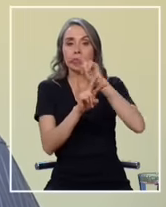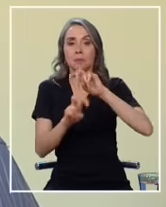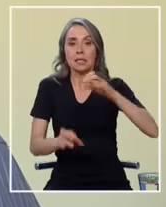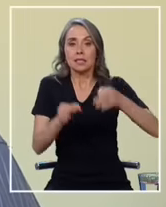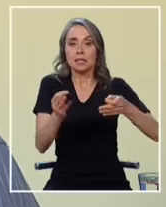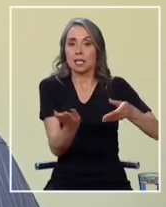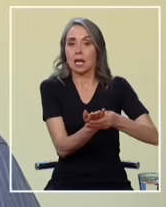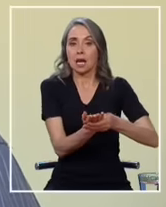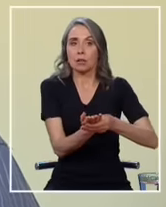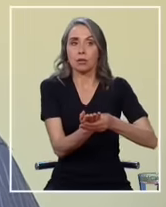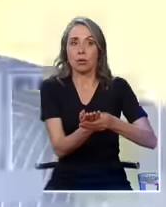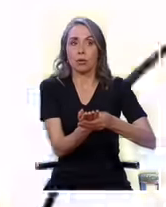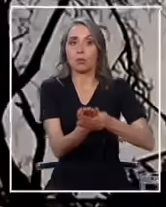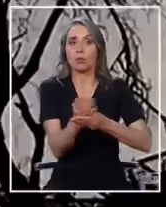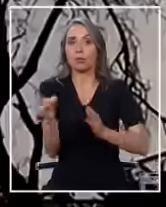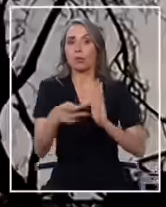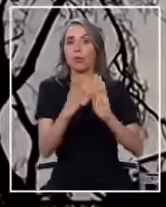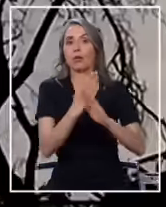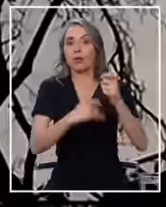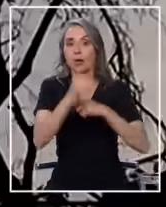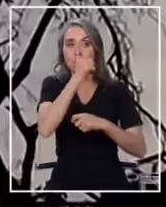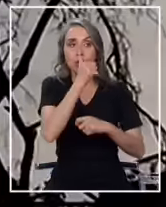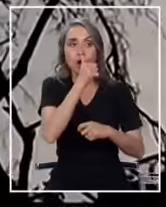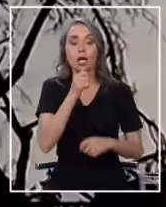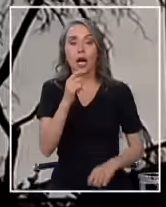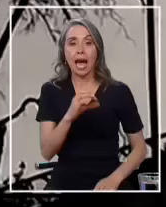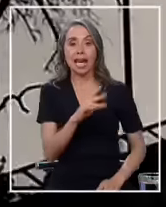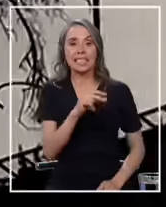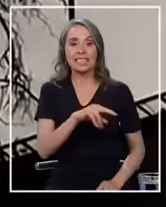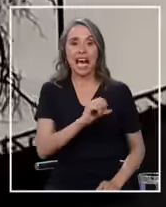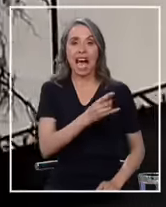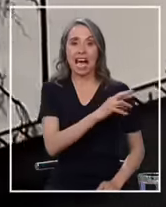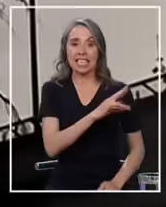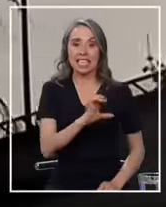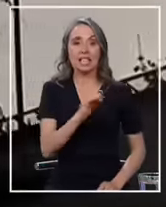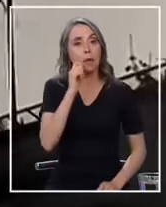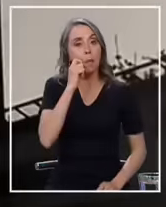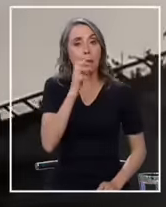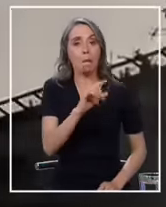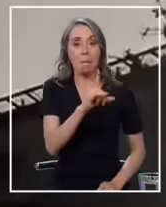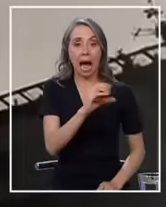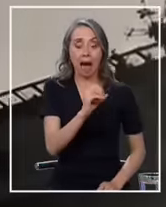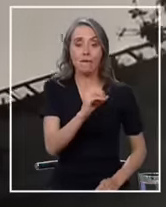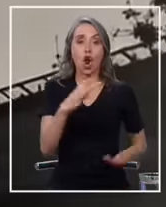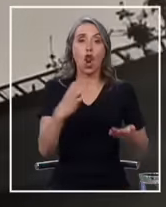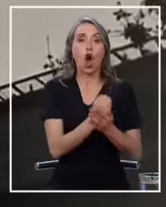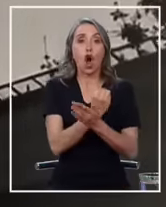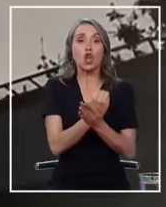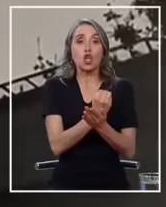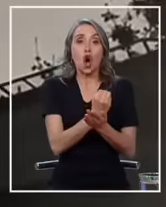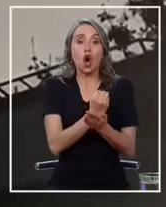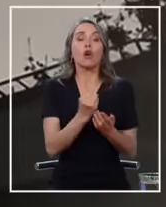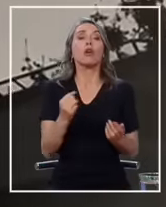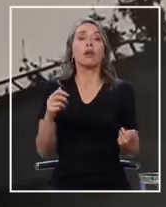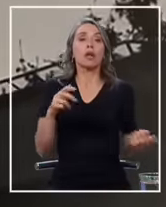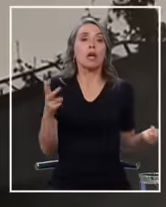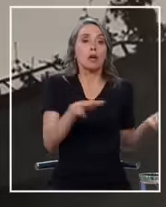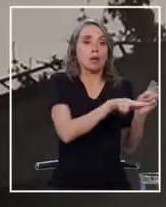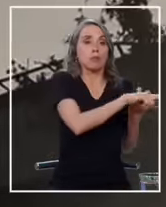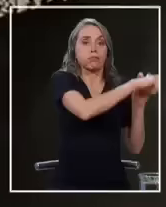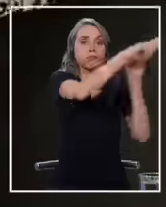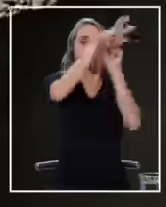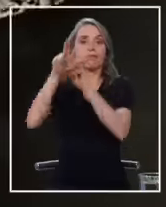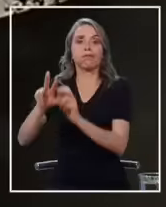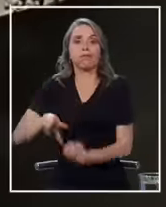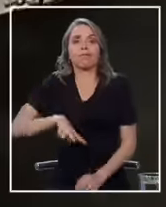investigación por este tipo de delitos. Finalmente, Cristian Aguirre Ramírez el Pablo logra su cometido. Llega en helicóptero a una